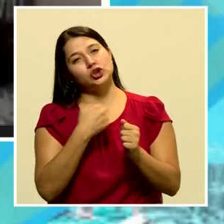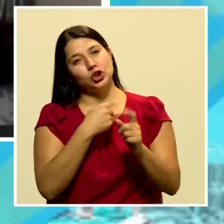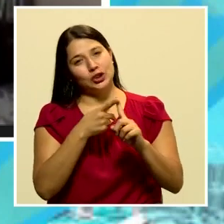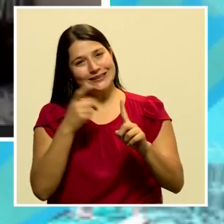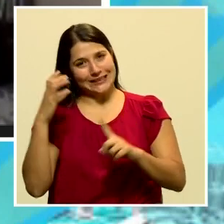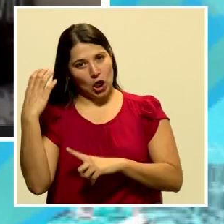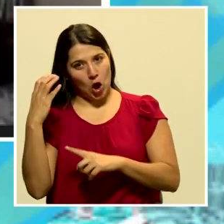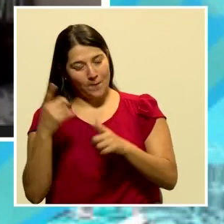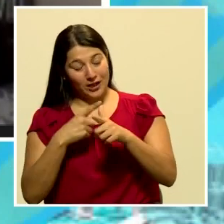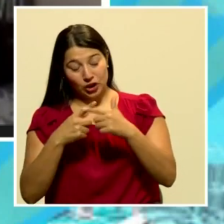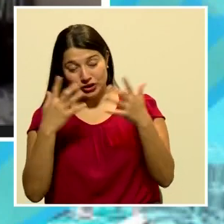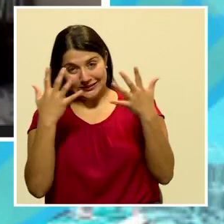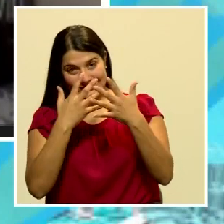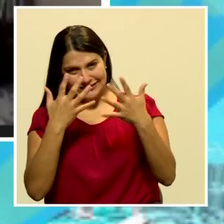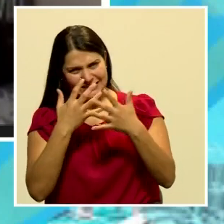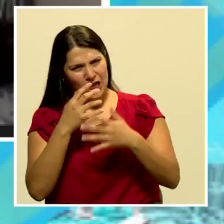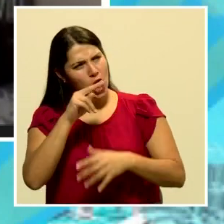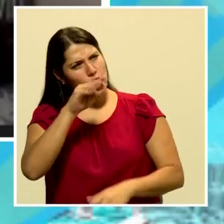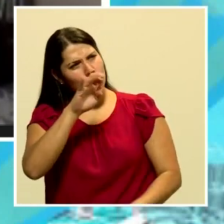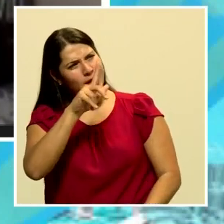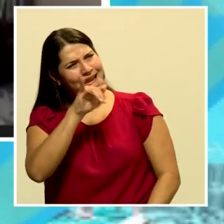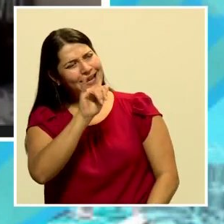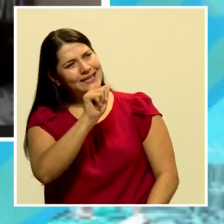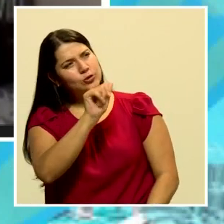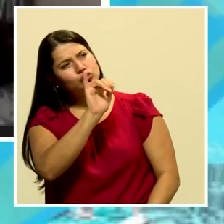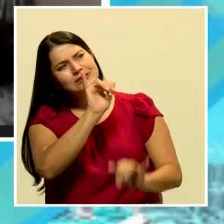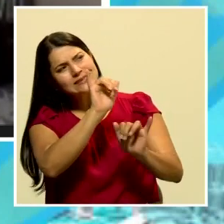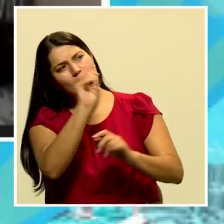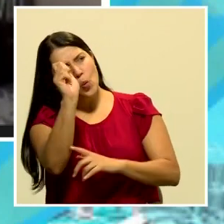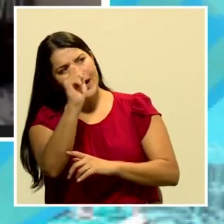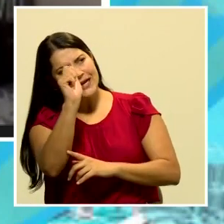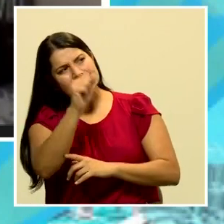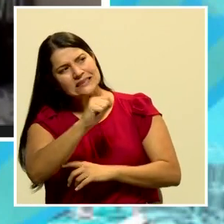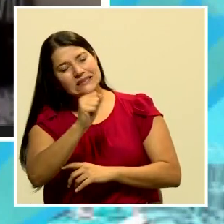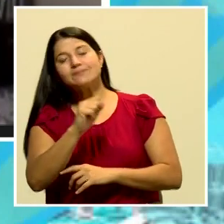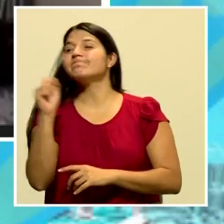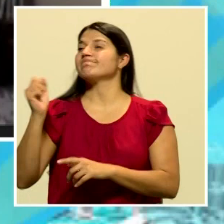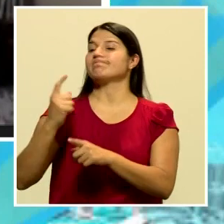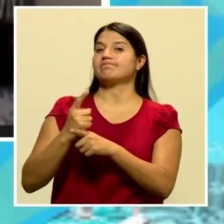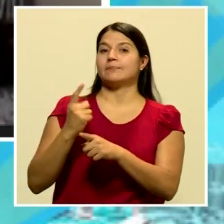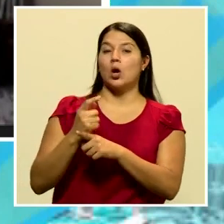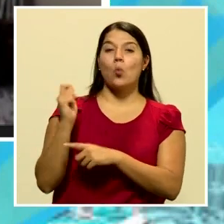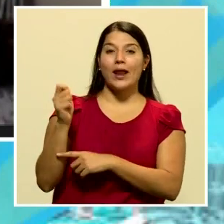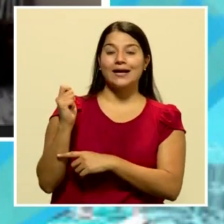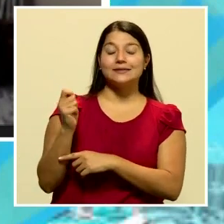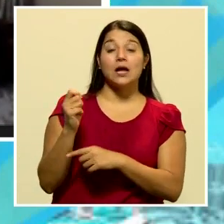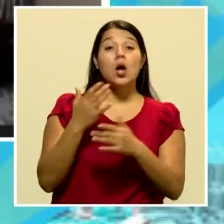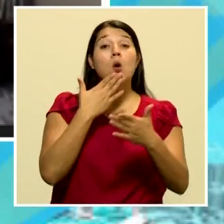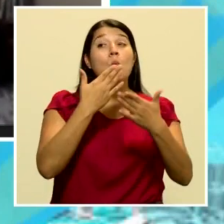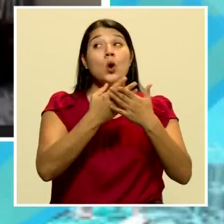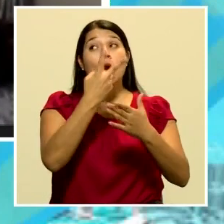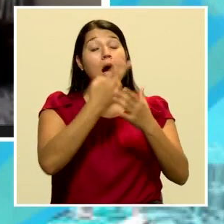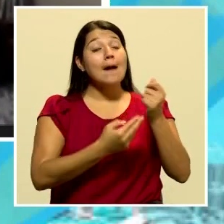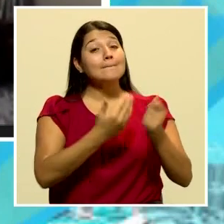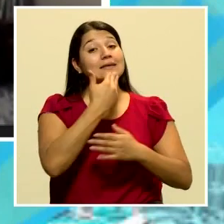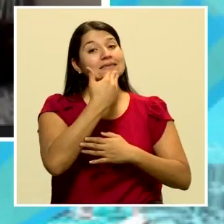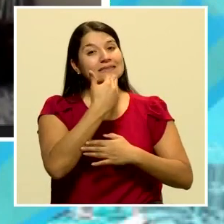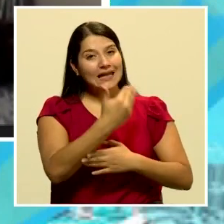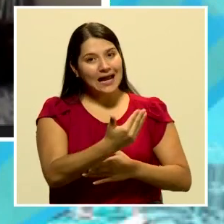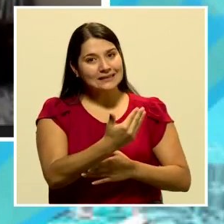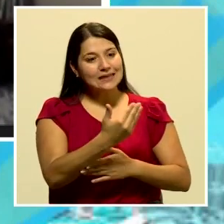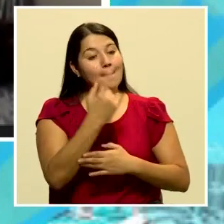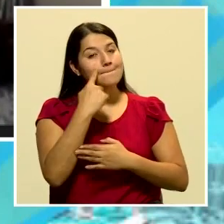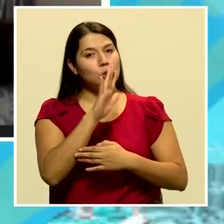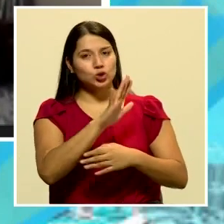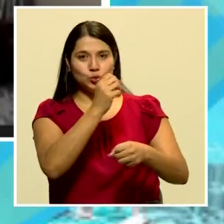está en Guanacaste, ¿verdad, Noelia? Sí, estoy en Guanacaste. Así es. Yo les agradezco a ambas por